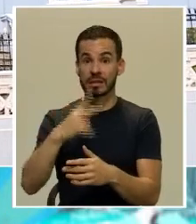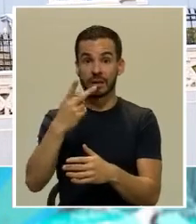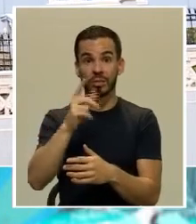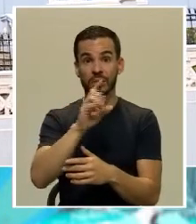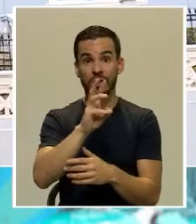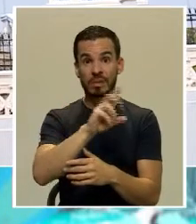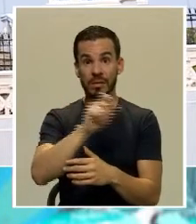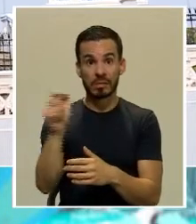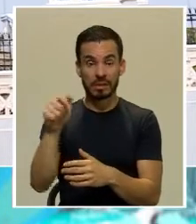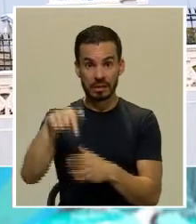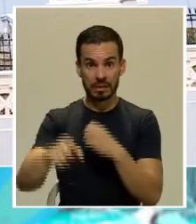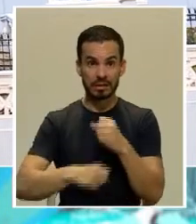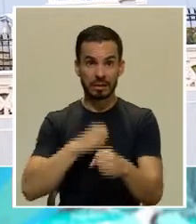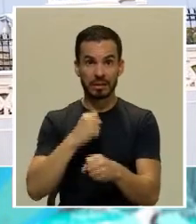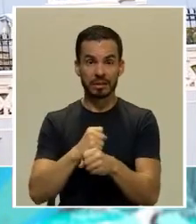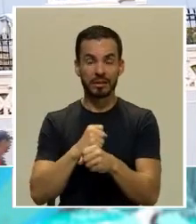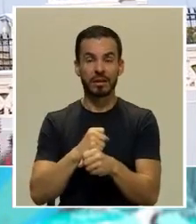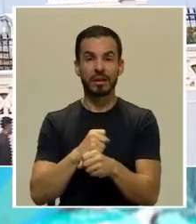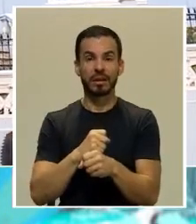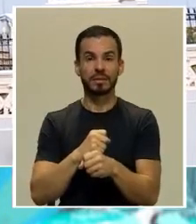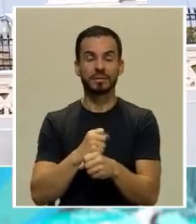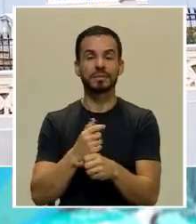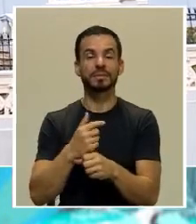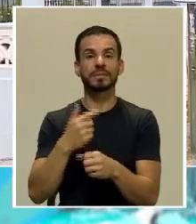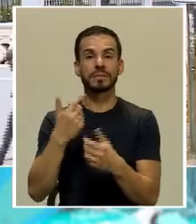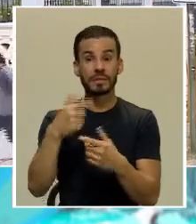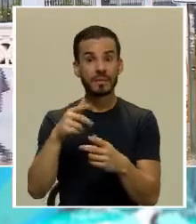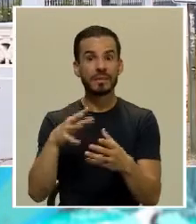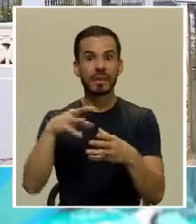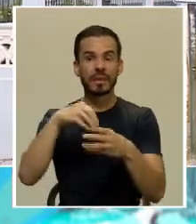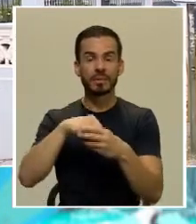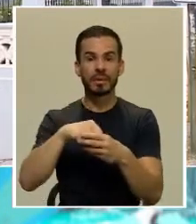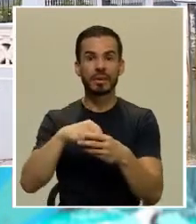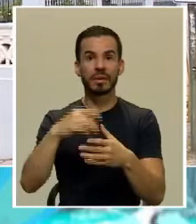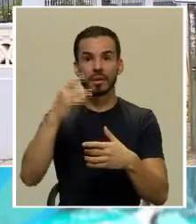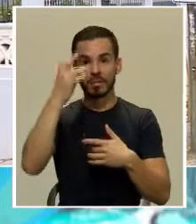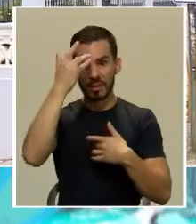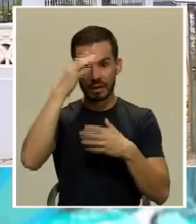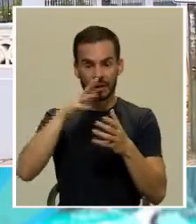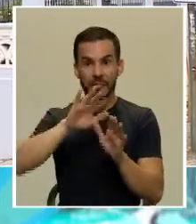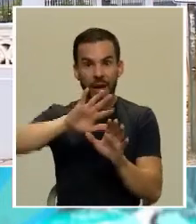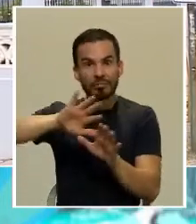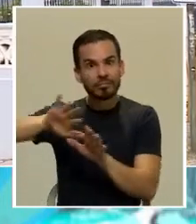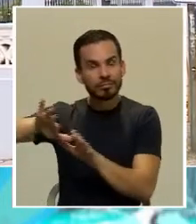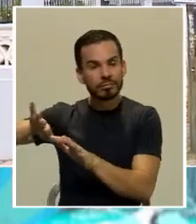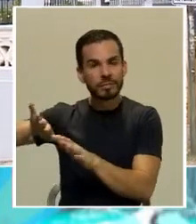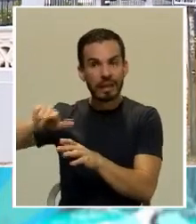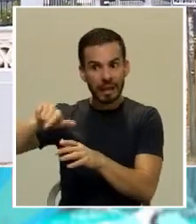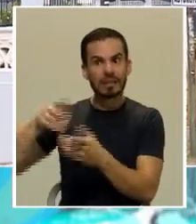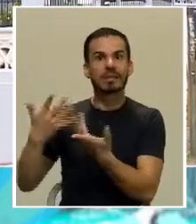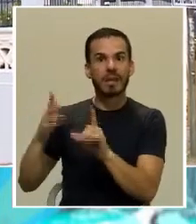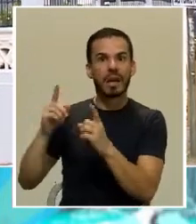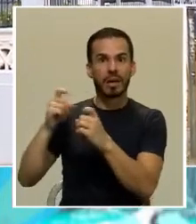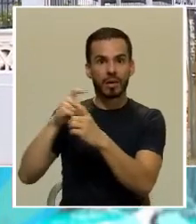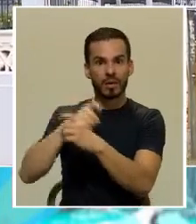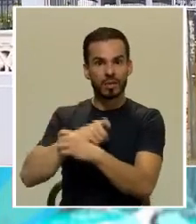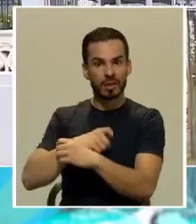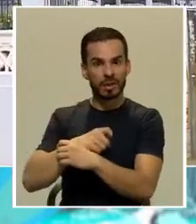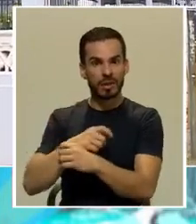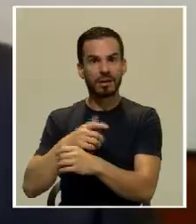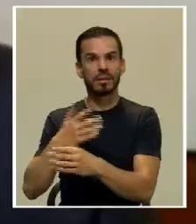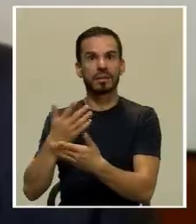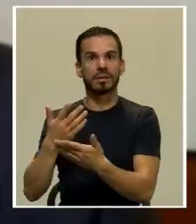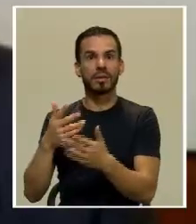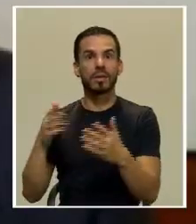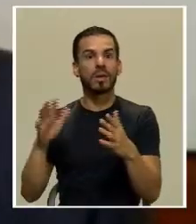segundo semestre de este año y esto implica pandemia aparte, cosa que de por sí es complicado imaginarse, o sea, ahora